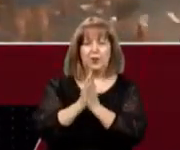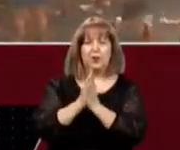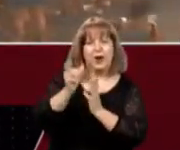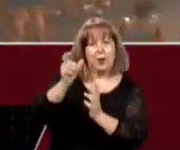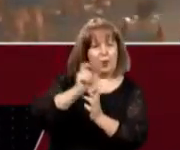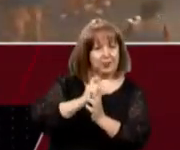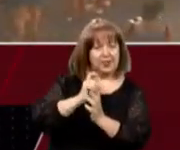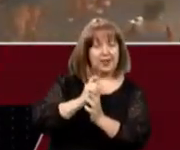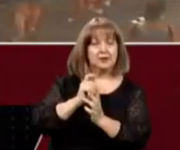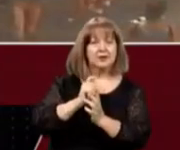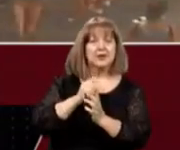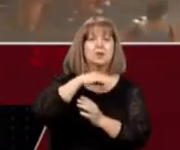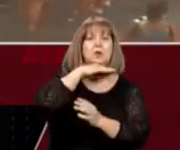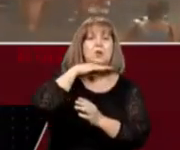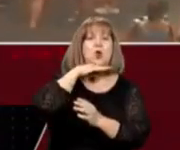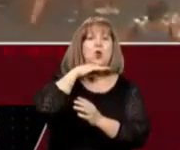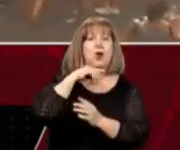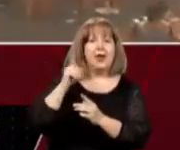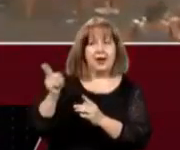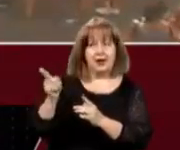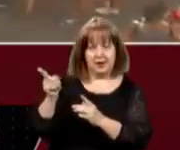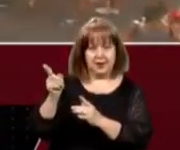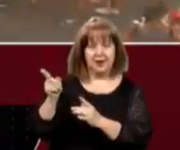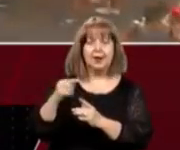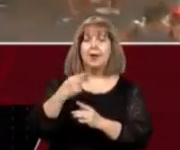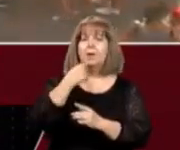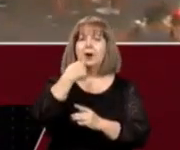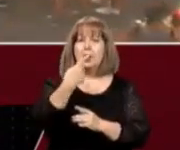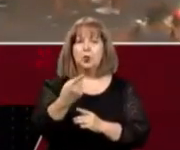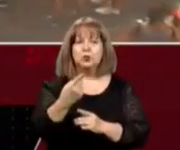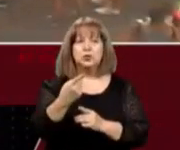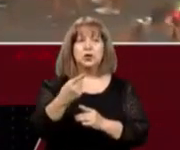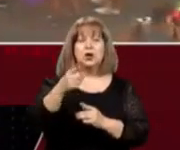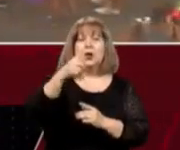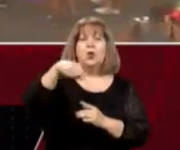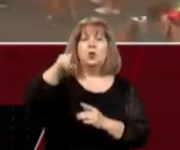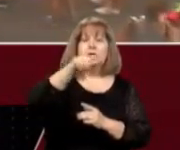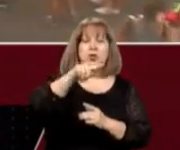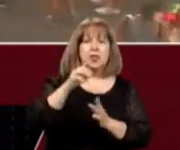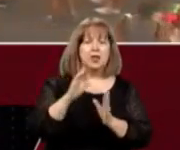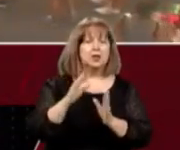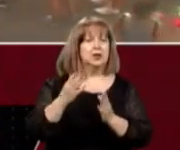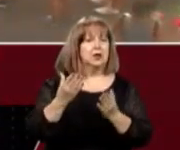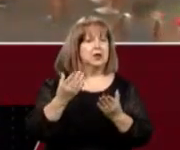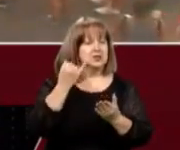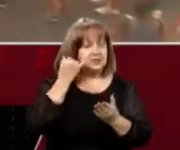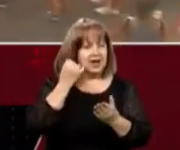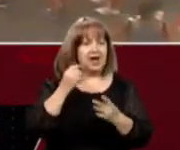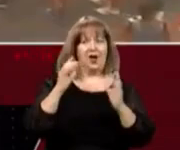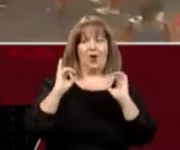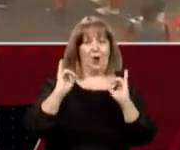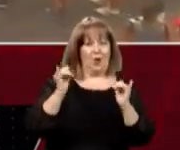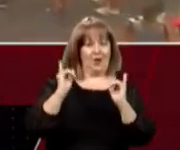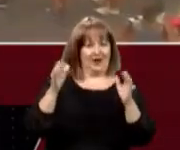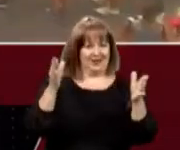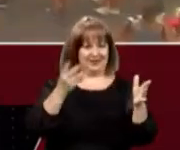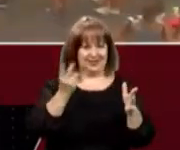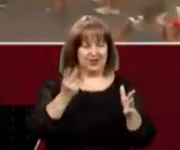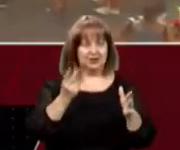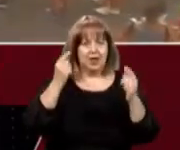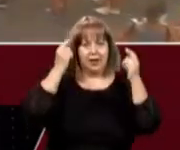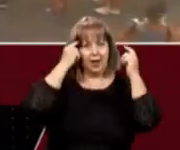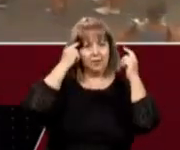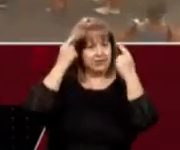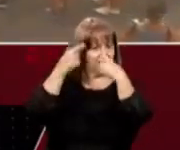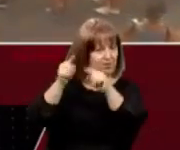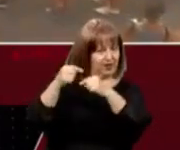amables. Está Julián Imacio del otro lado y me dice, estamos muy atentas a lo que falta. Ustedes son jóvenes, se han criado quizás con otra cabeza de la que